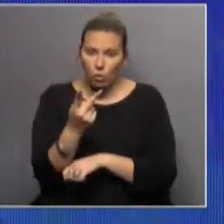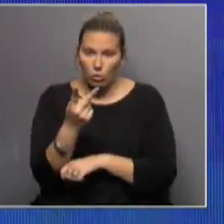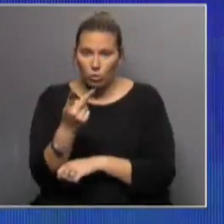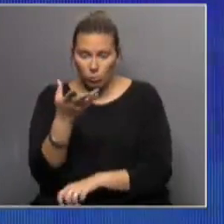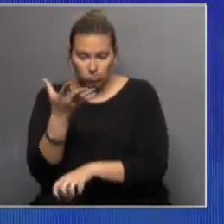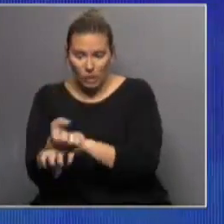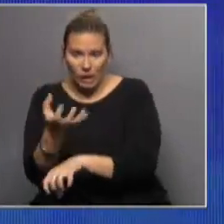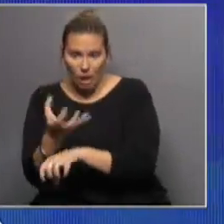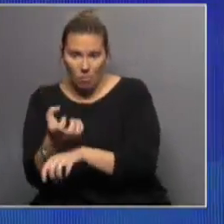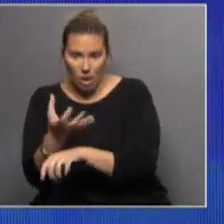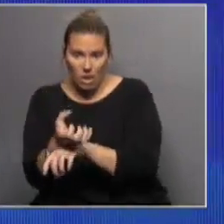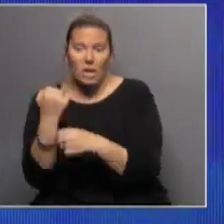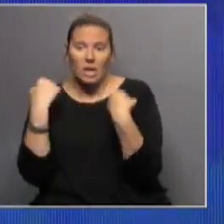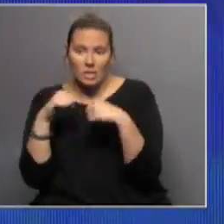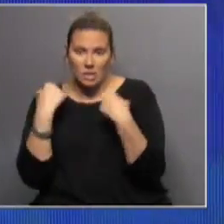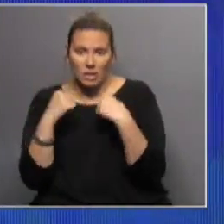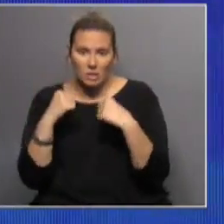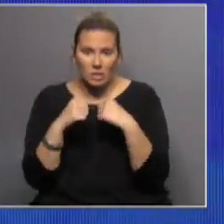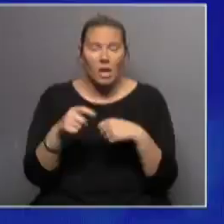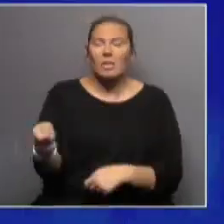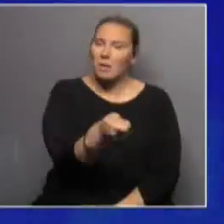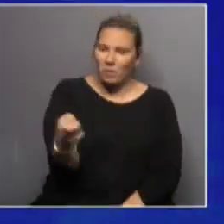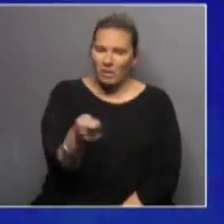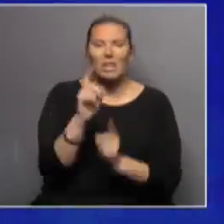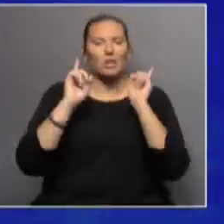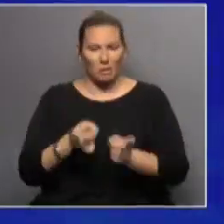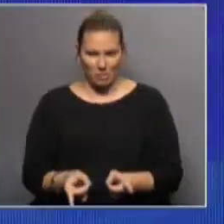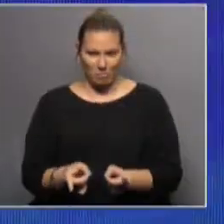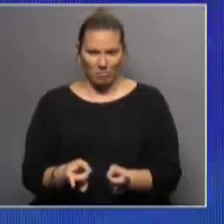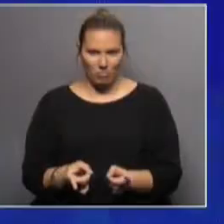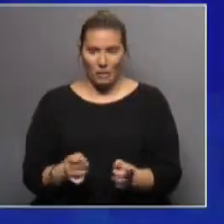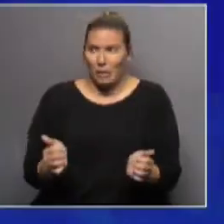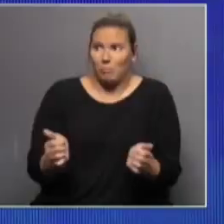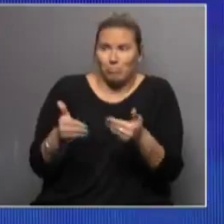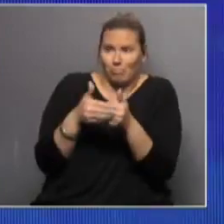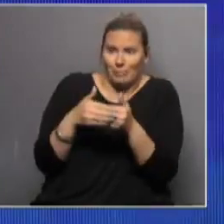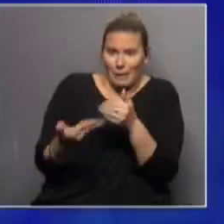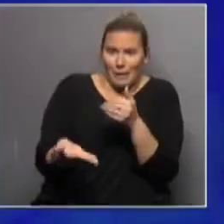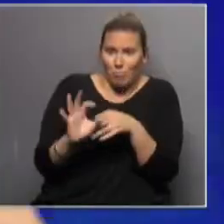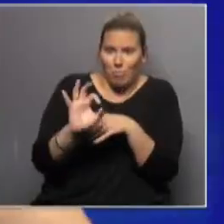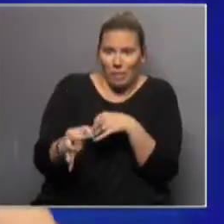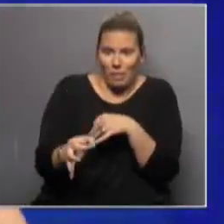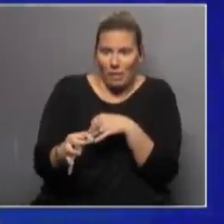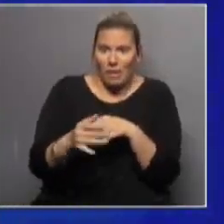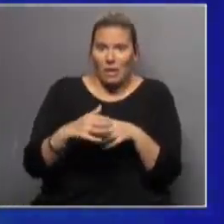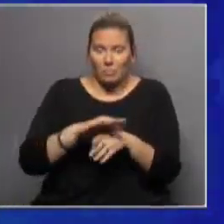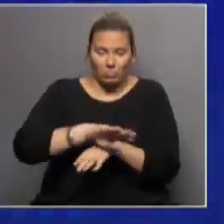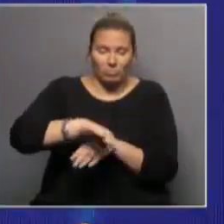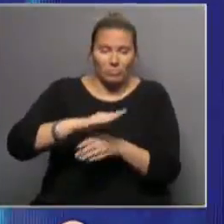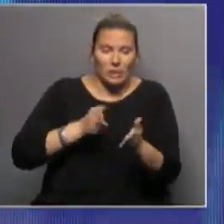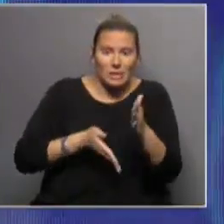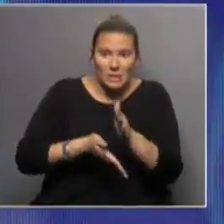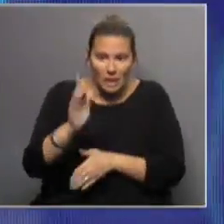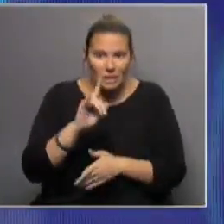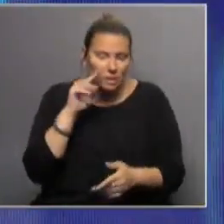estudio de grabación, donde graban y ensayan, y al parrillero. Muy bien, que está pegadito. Pegadito. O sea, salís así del estudio y tenés la parrillera. Y te chocás